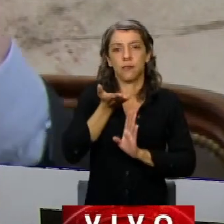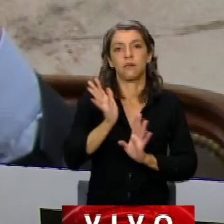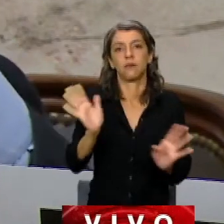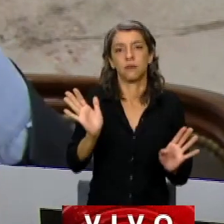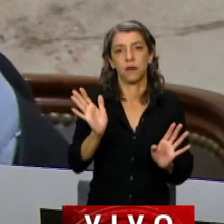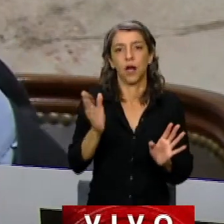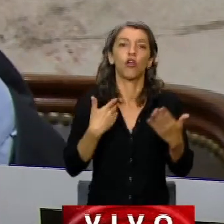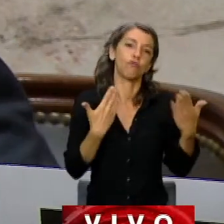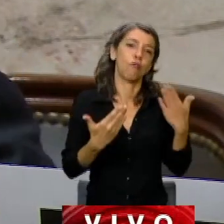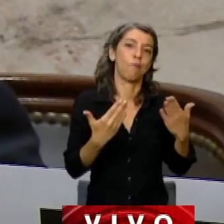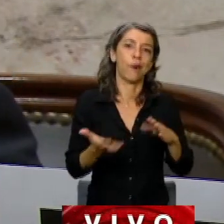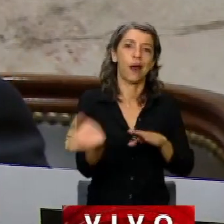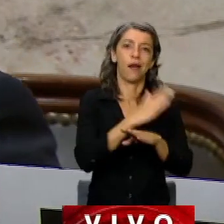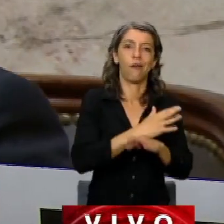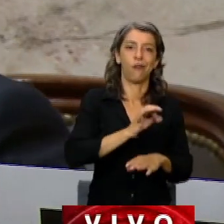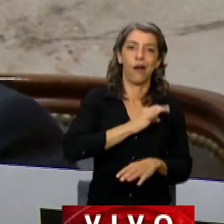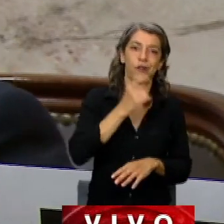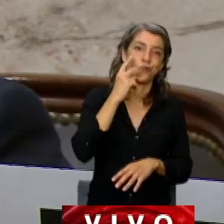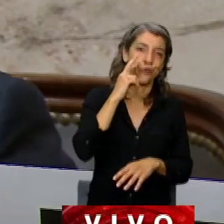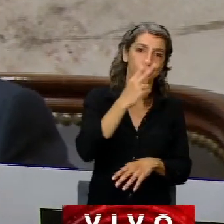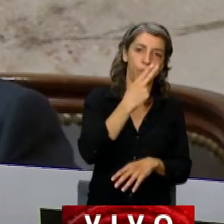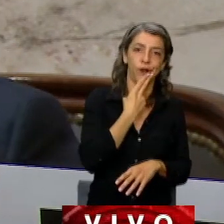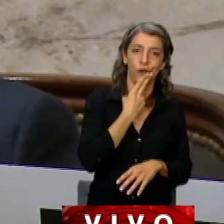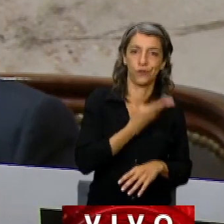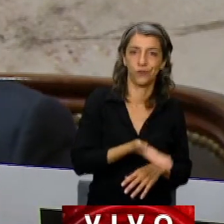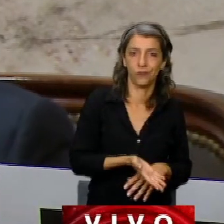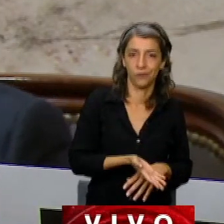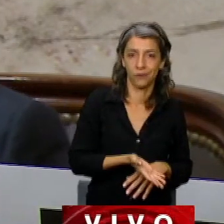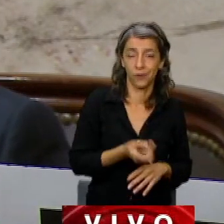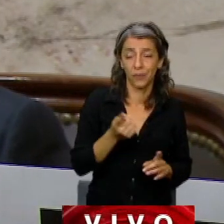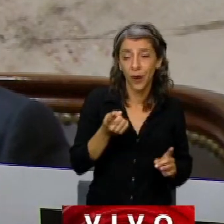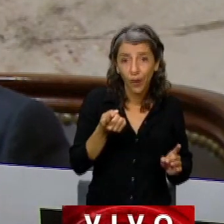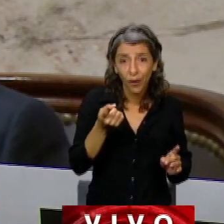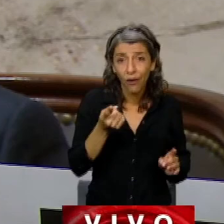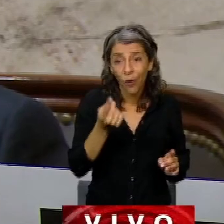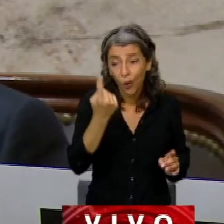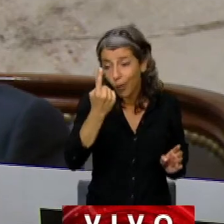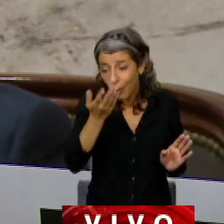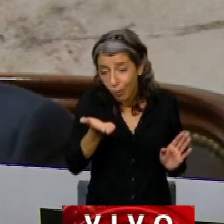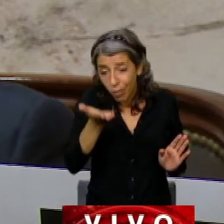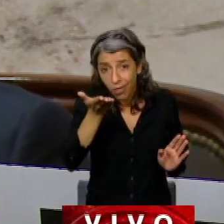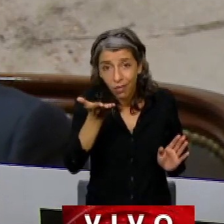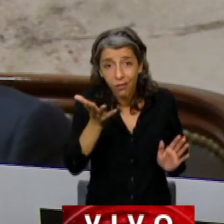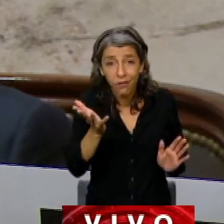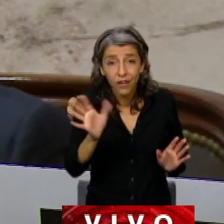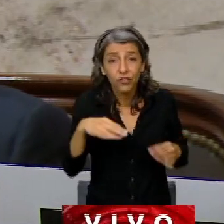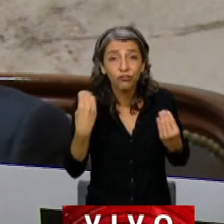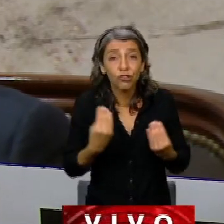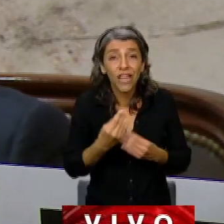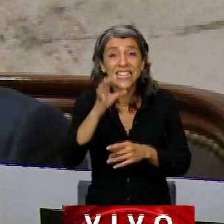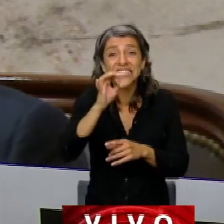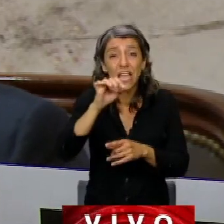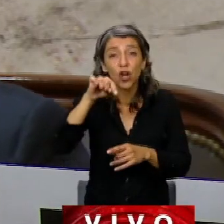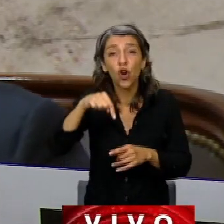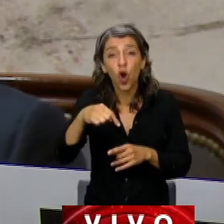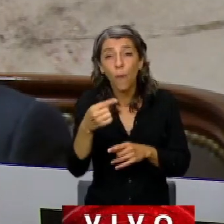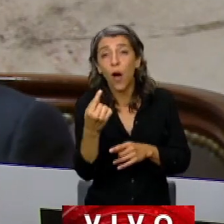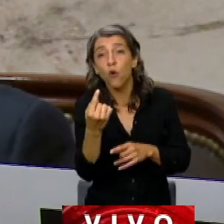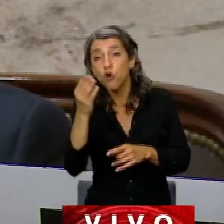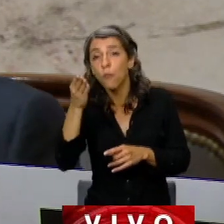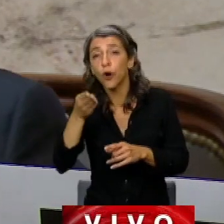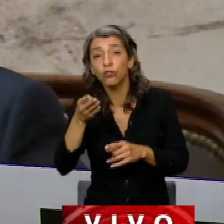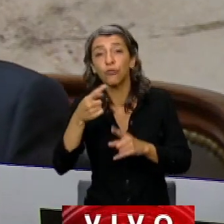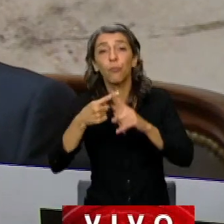que teníamos en 2011. ¿Sabe cuánto implica eso de crecimiento, señor presidente? 0,1%